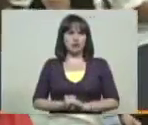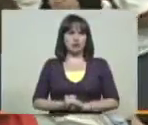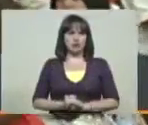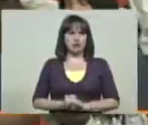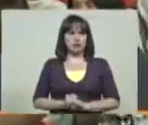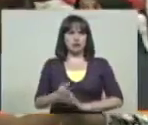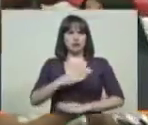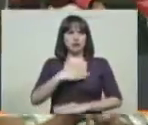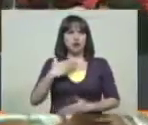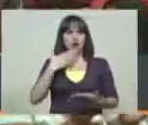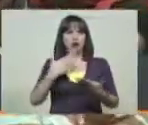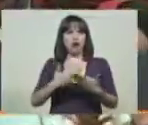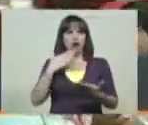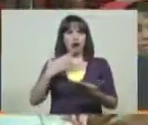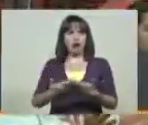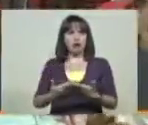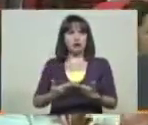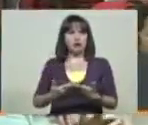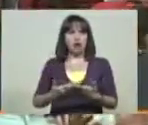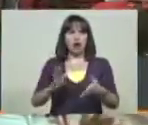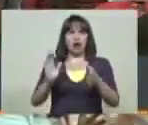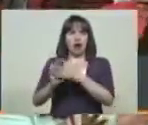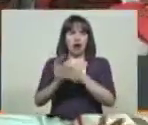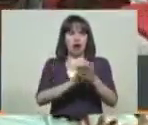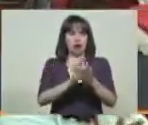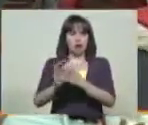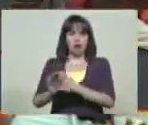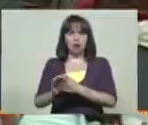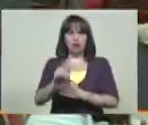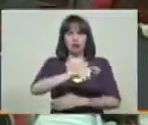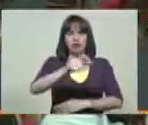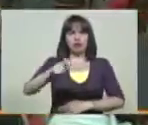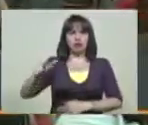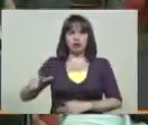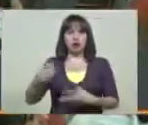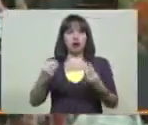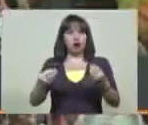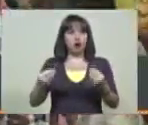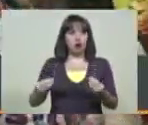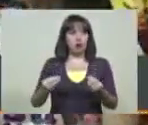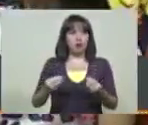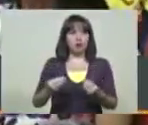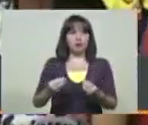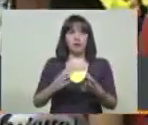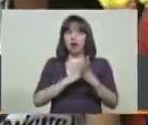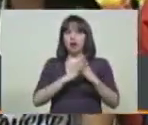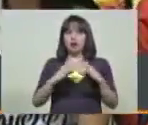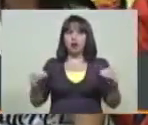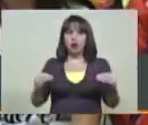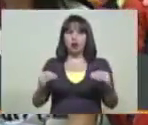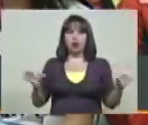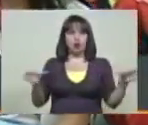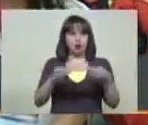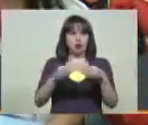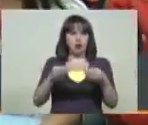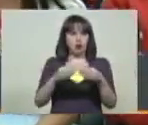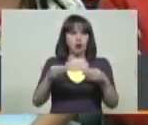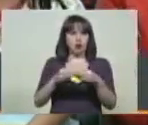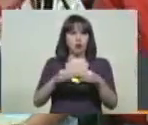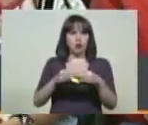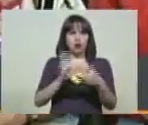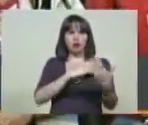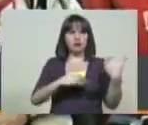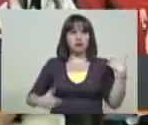para agradecer al compañero adam al compañero edwin díaz al compañero ronald ya todo el equipo de la vicepresidencia